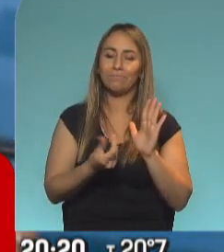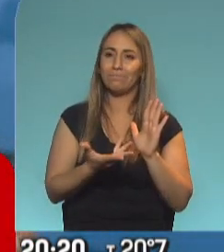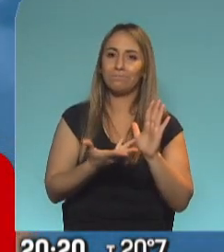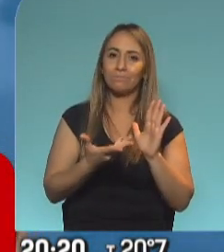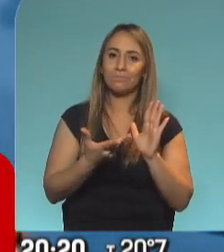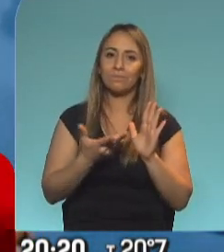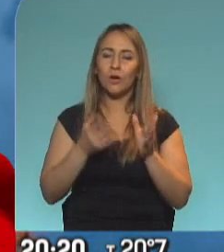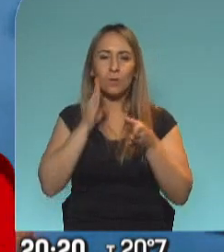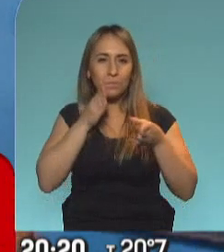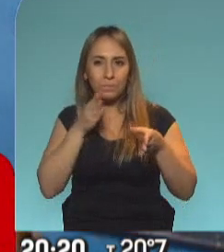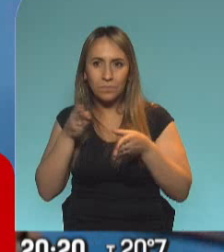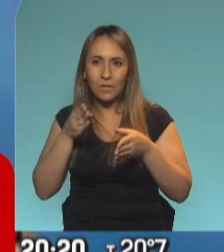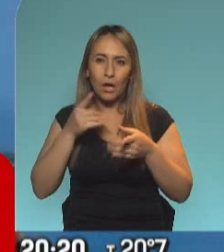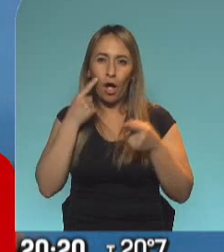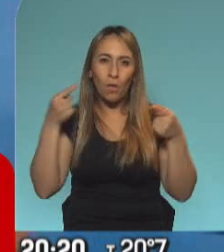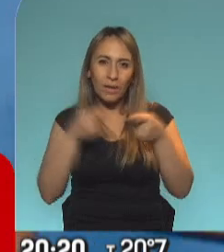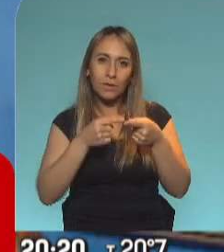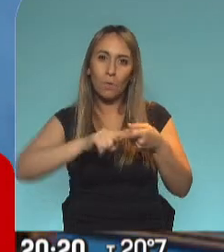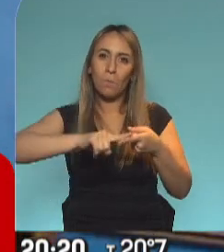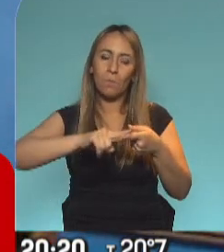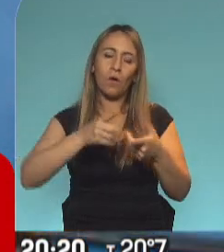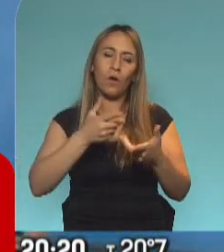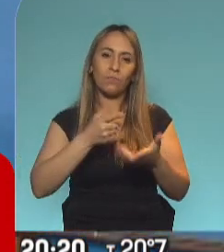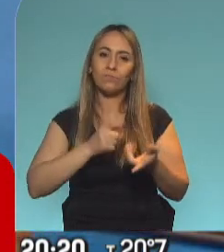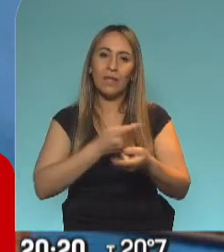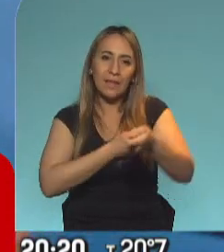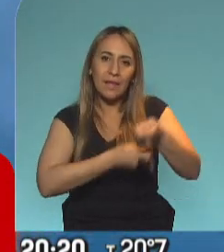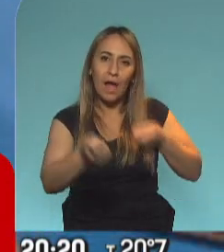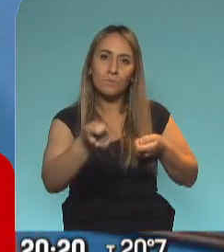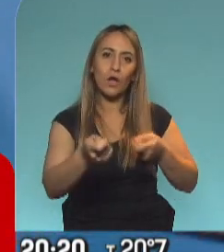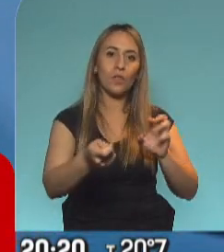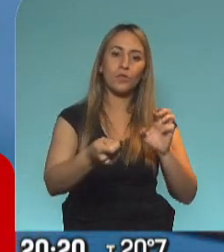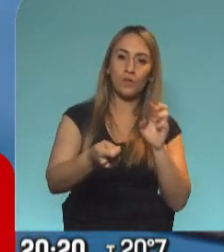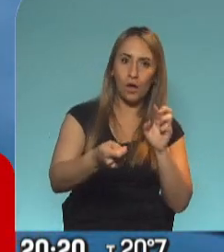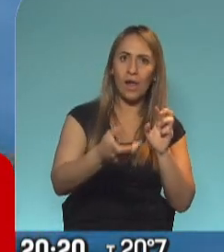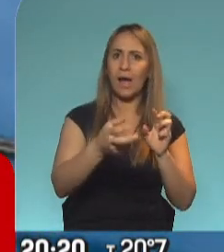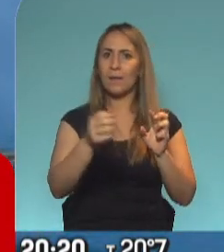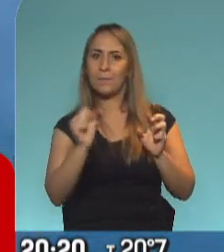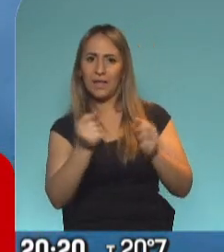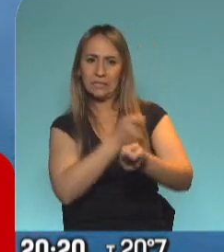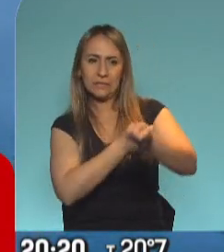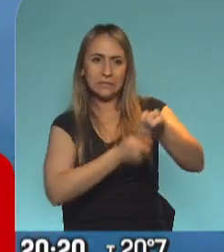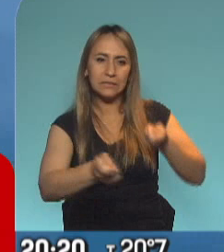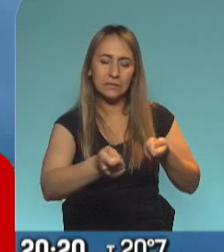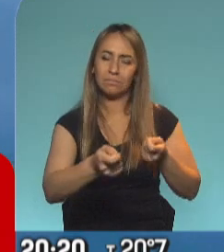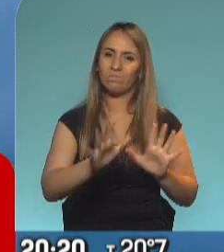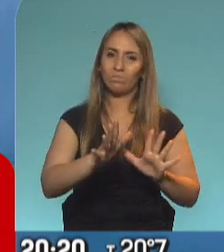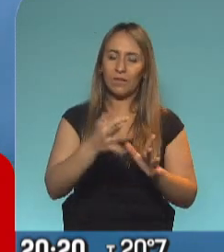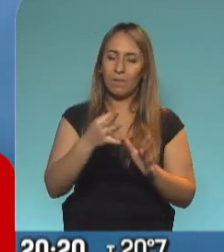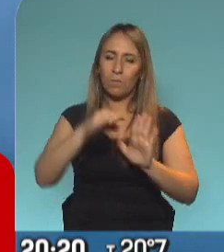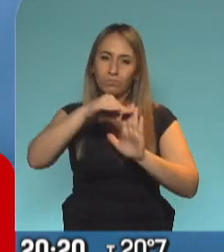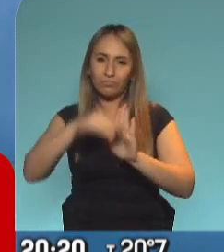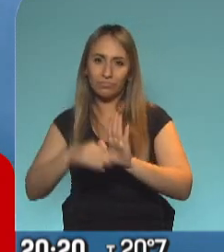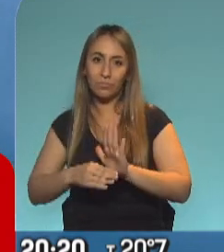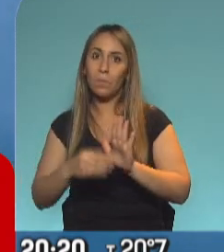la política cambiaria y sobre todo orientar esa política cambiaria para que los